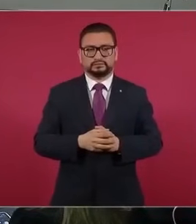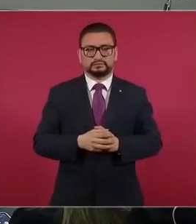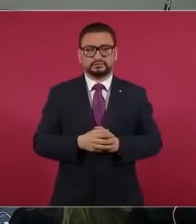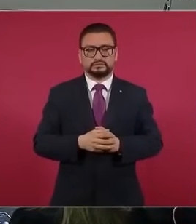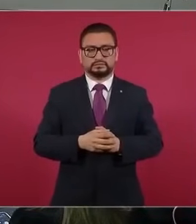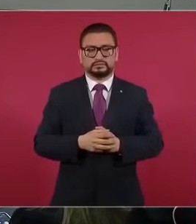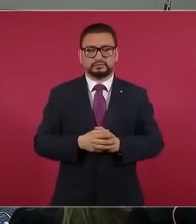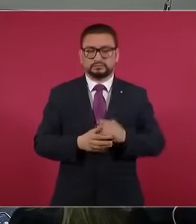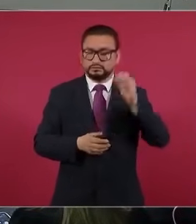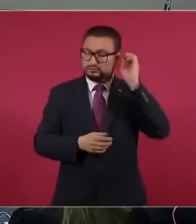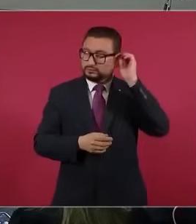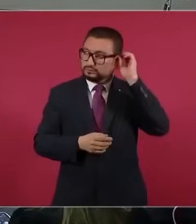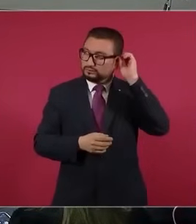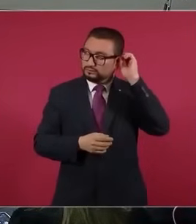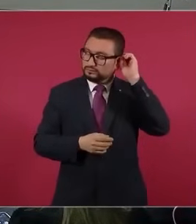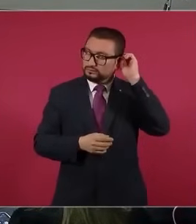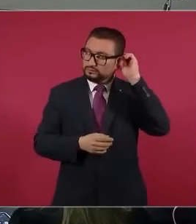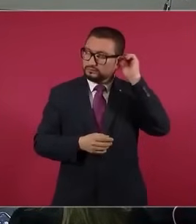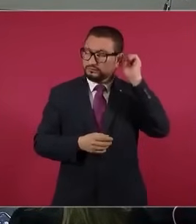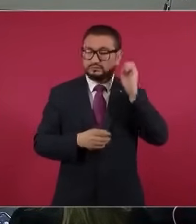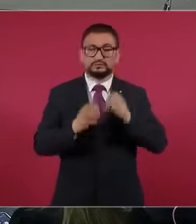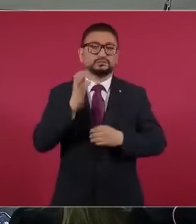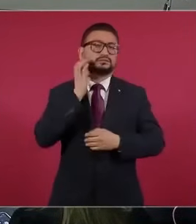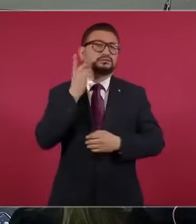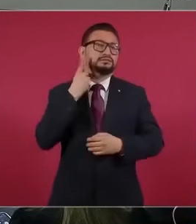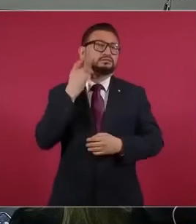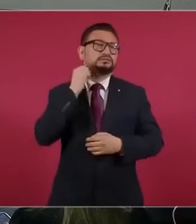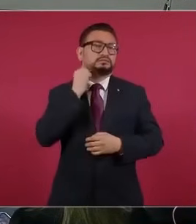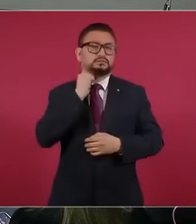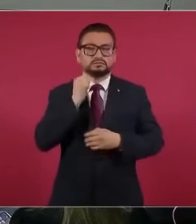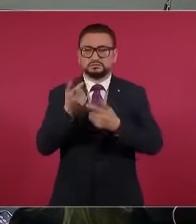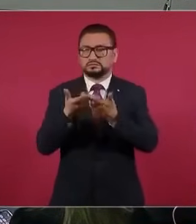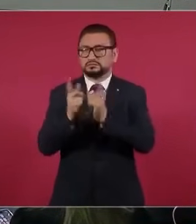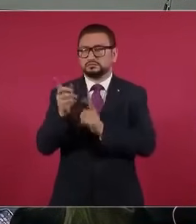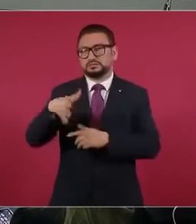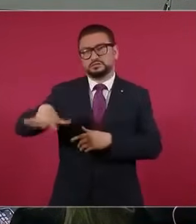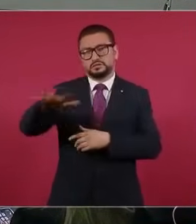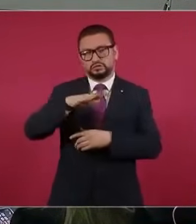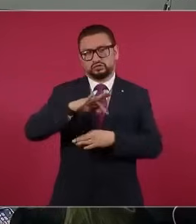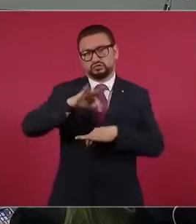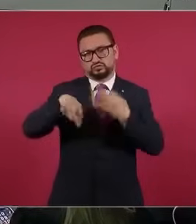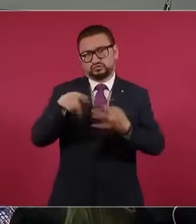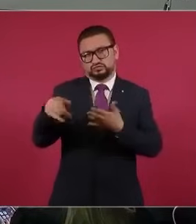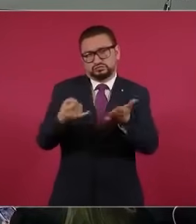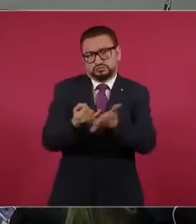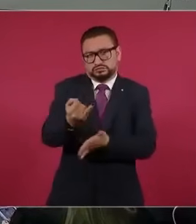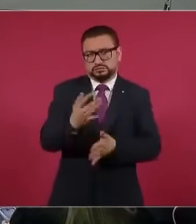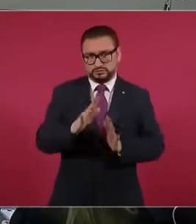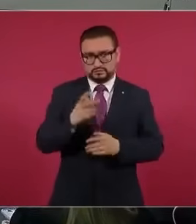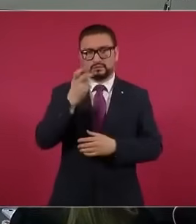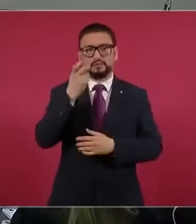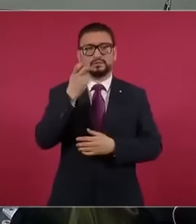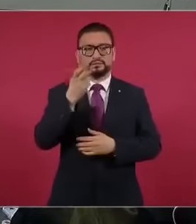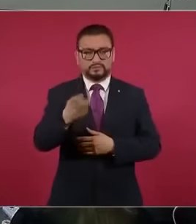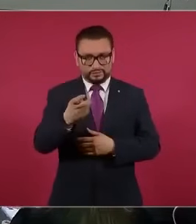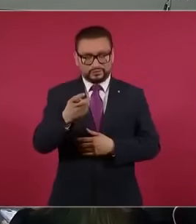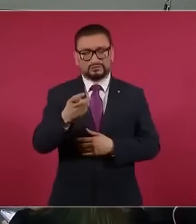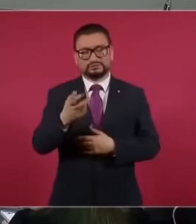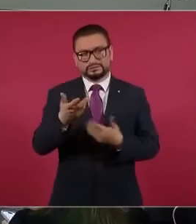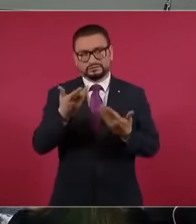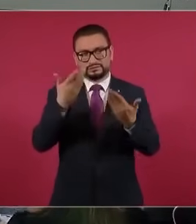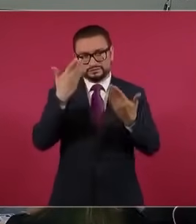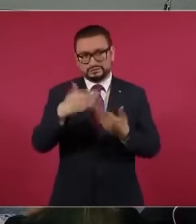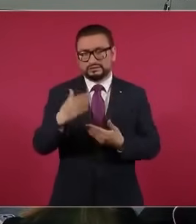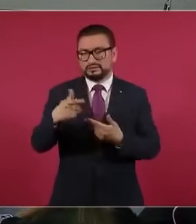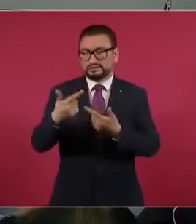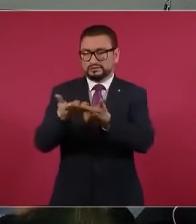va a decidir el Congreso. Por eso es que los integrantes del